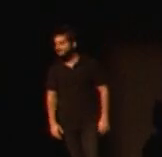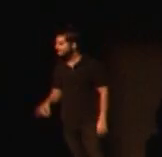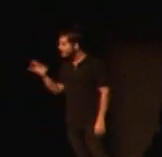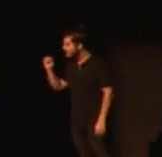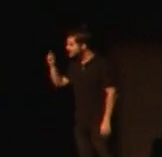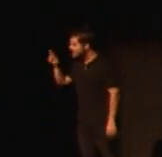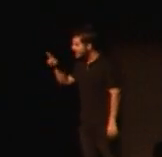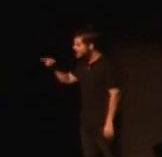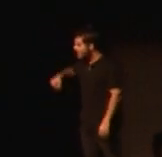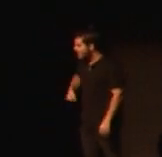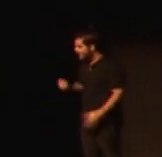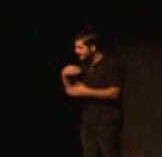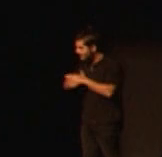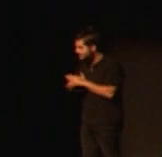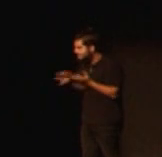Sara, ¿tú qué llevas en la maleta?